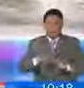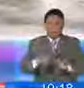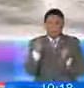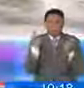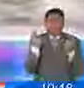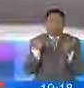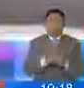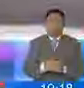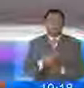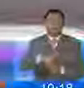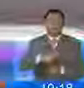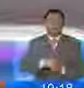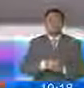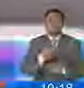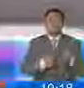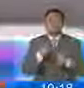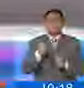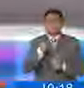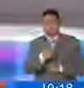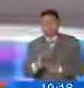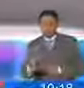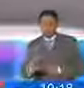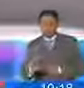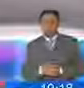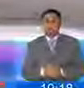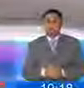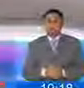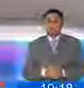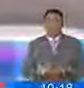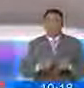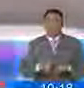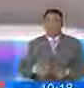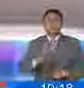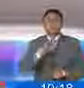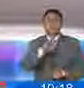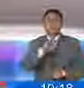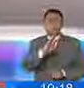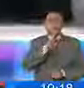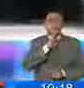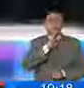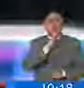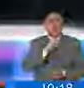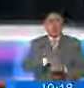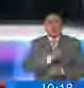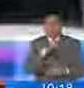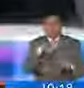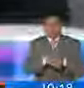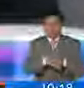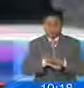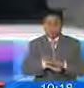incluso estacionaban los carros en media vía para que el agua no ingrese a sus hogares.